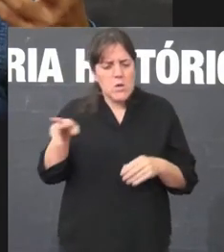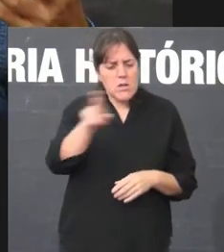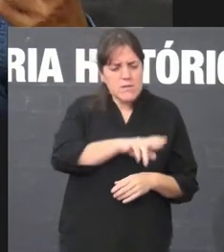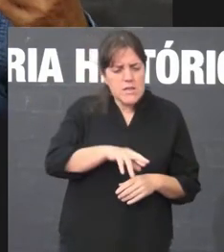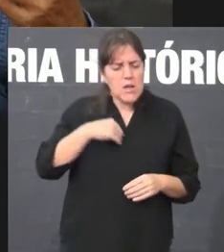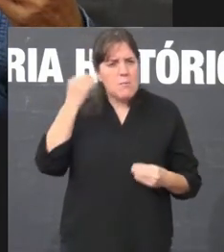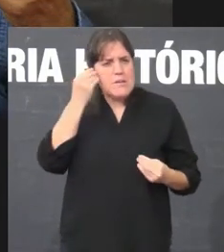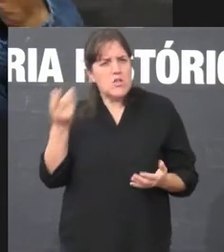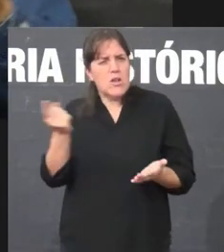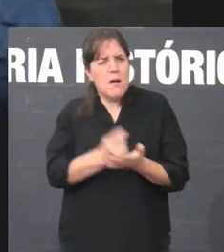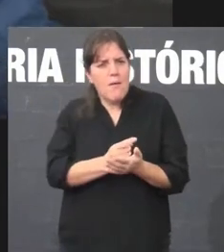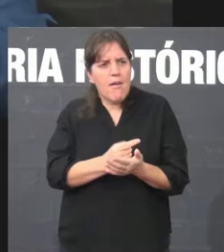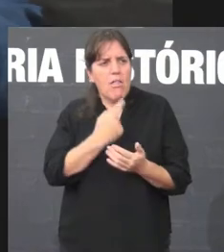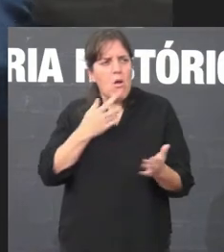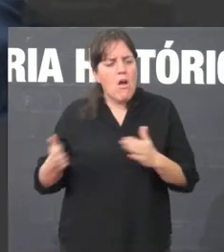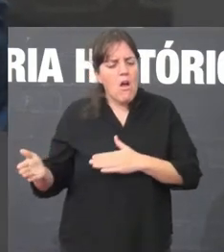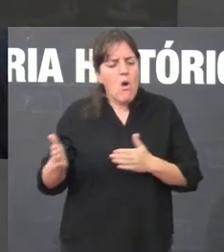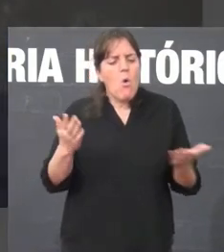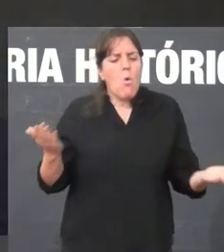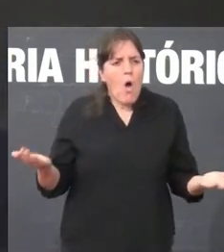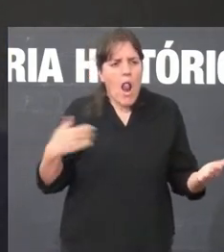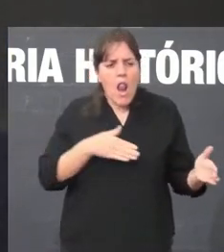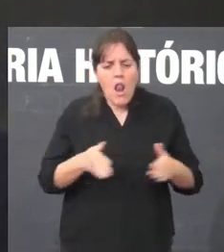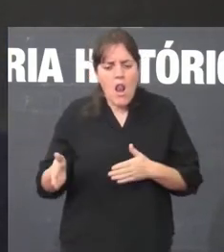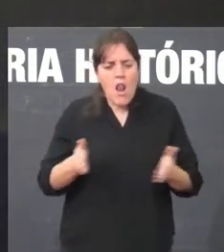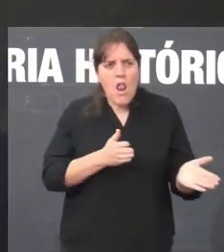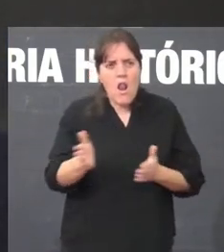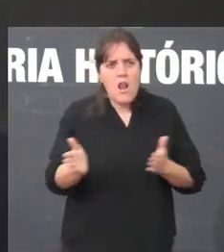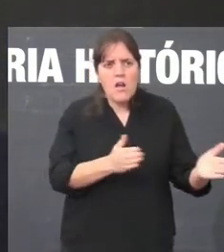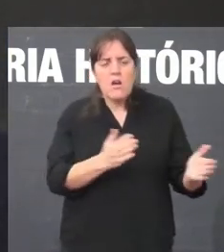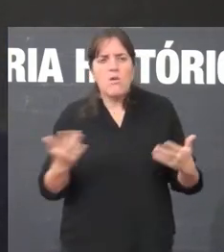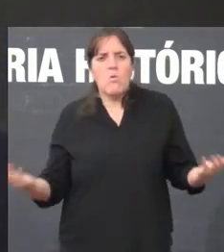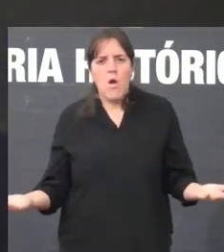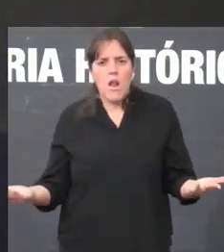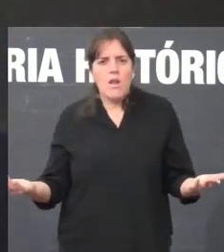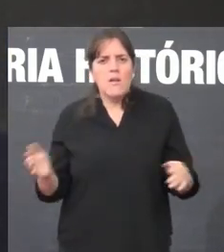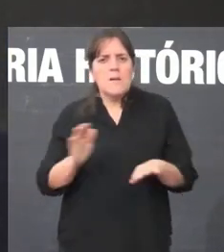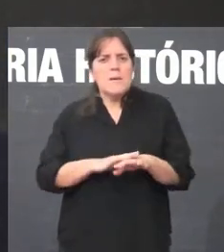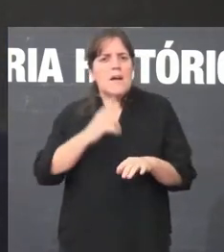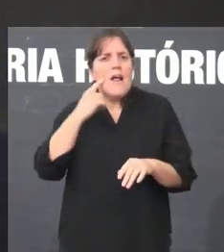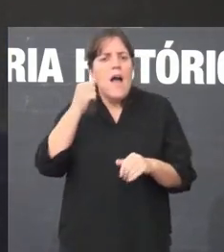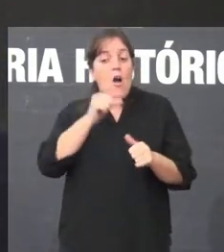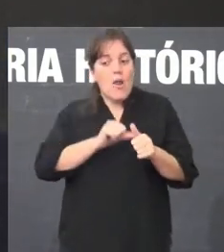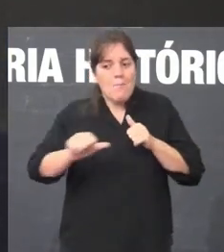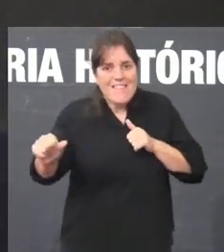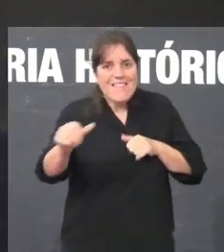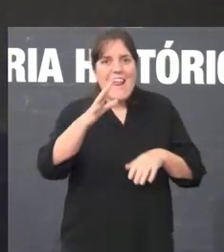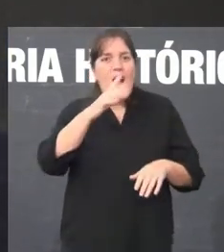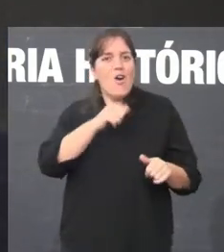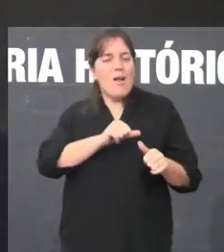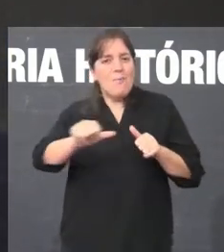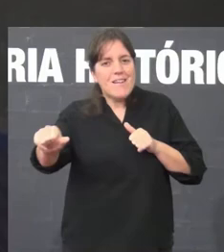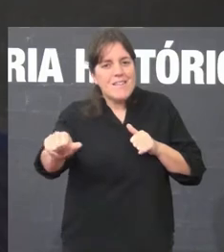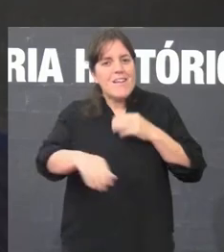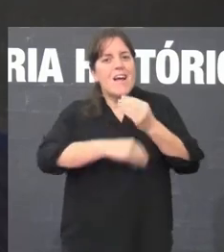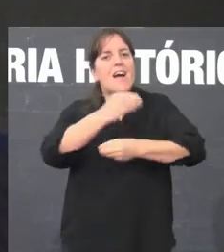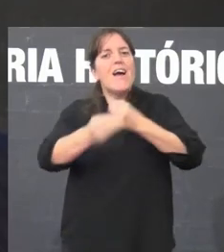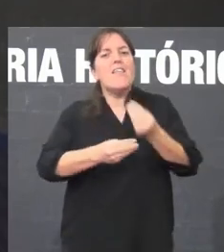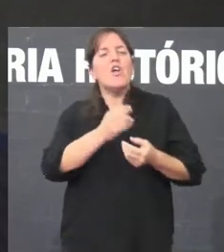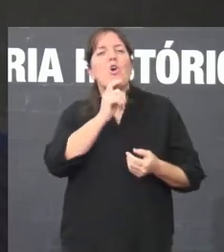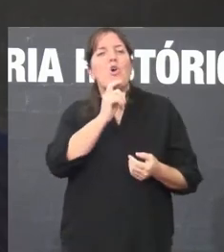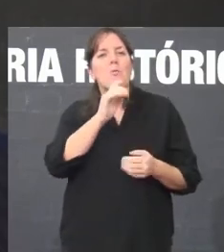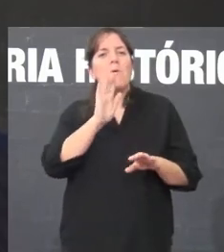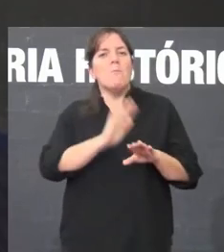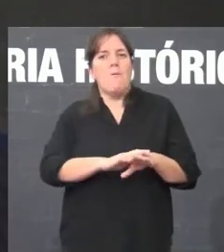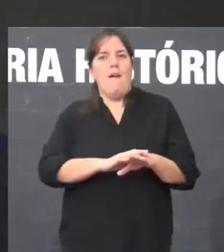repensar cuál es el camino que deberíamos, a partir de ahora, hacer a fin y efecto